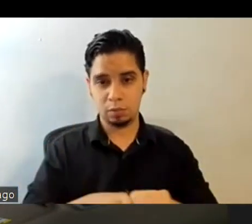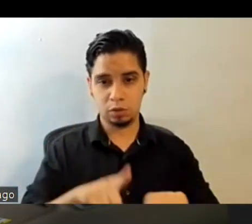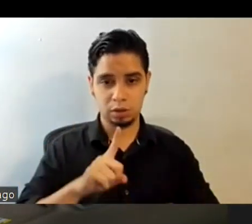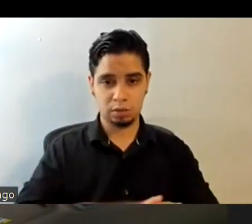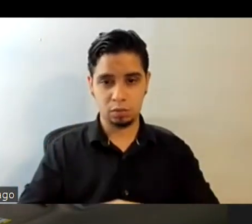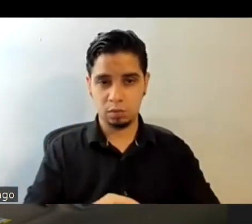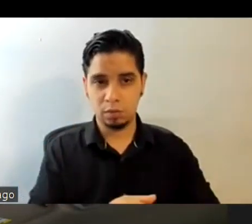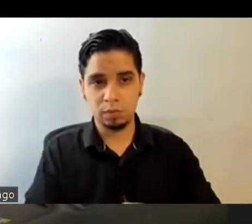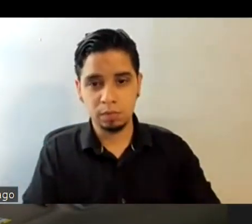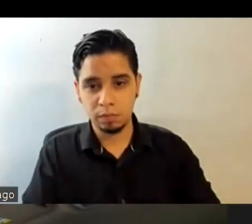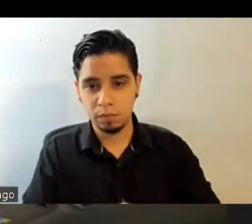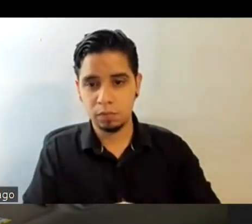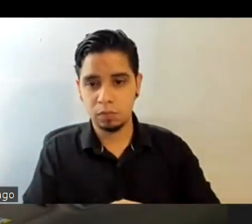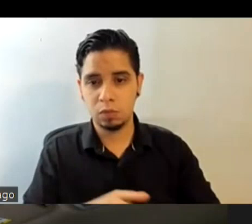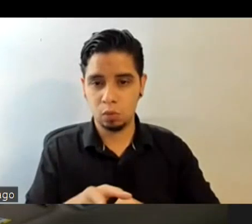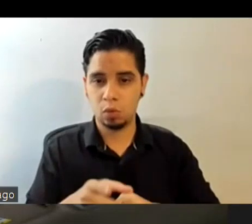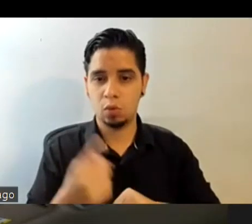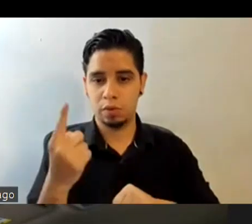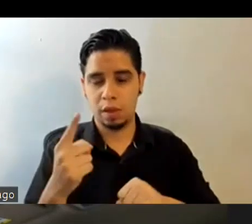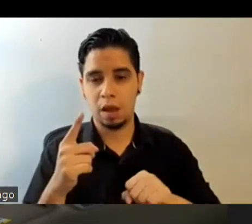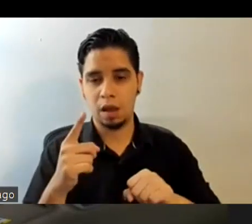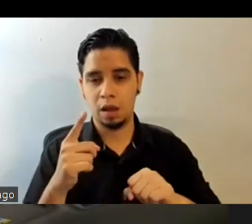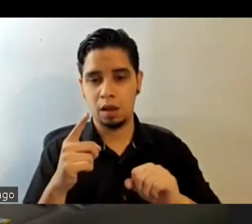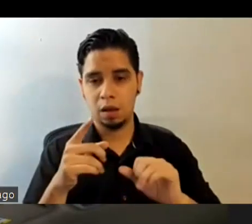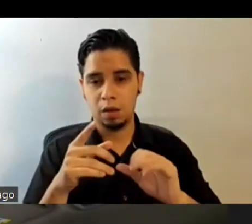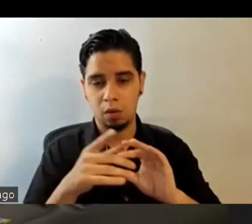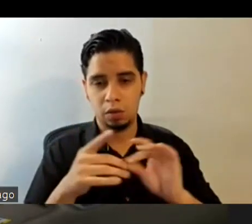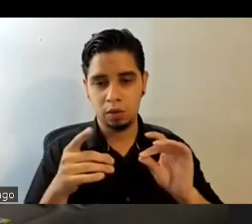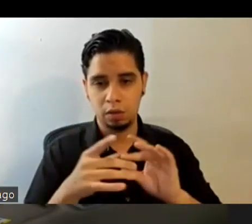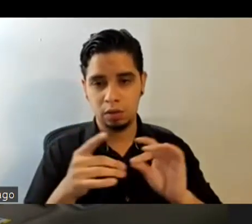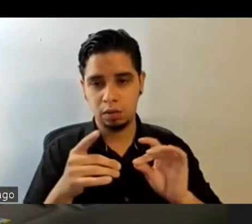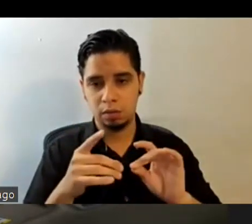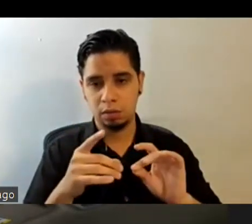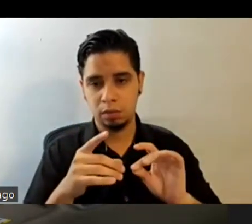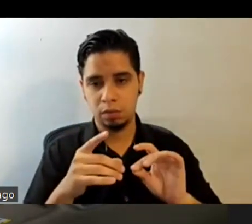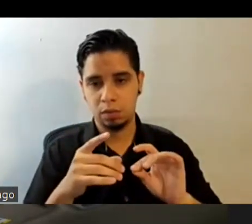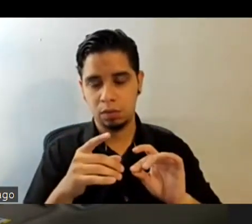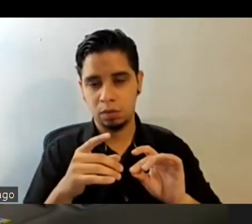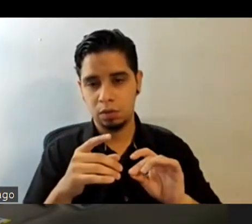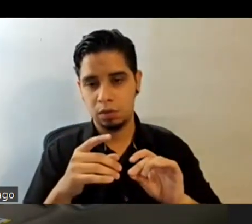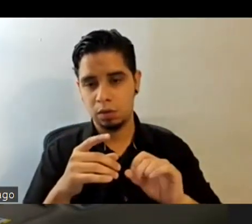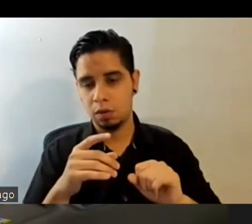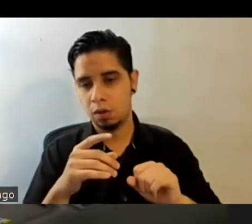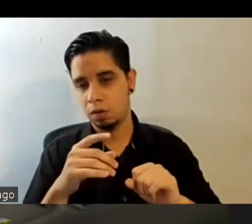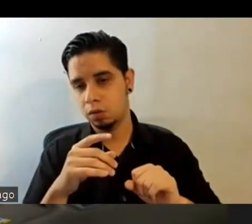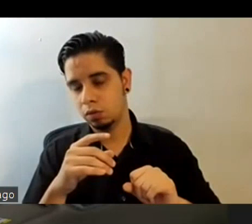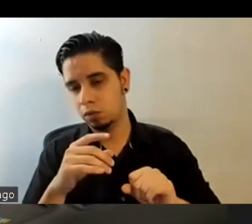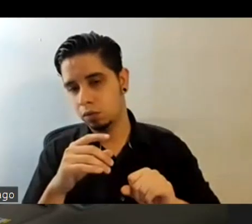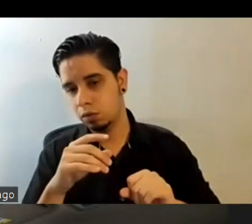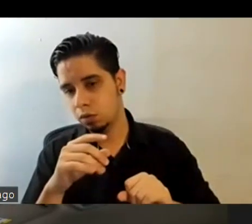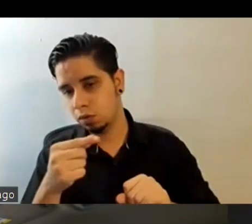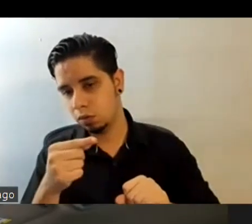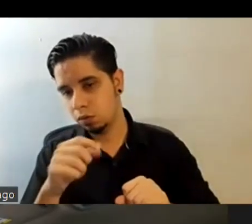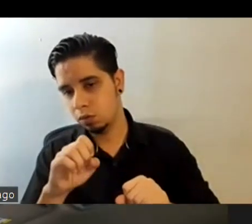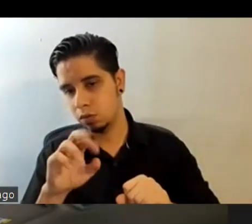Así que ahí está un testimonio de esa gran noticia de George Floyd Sí. cuando terminaron con su vida, que